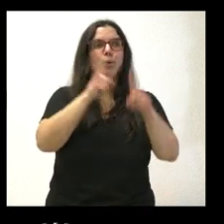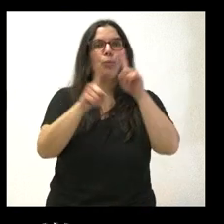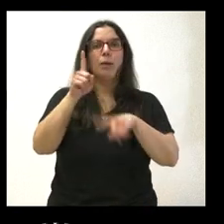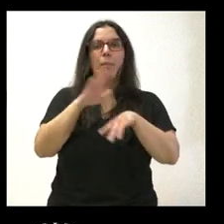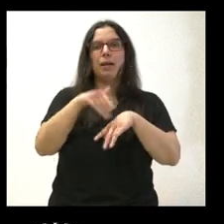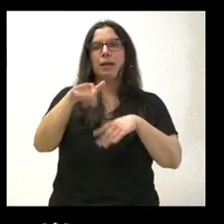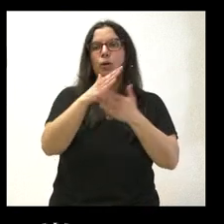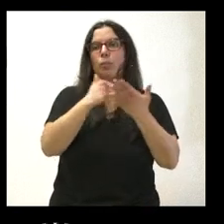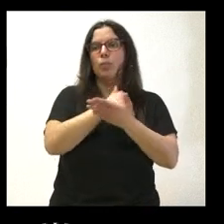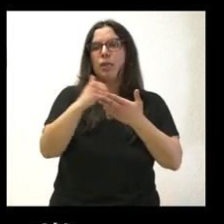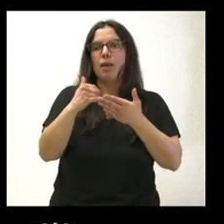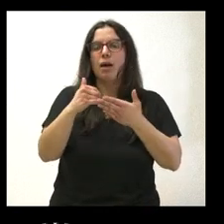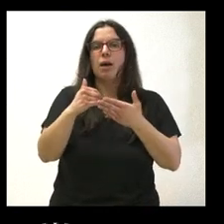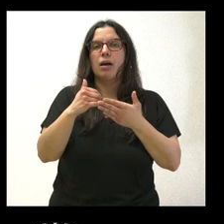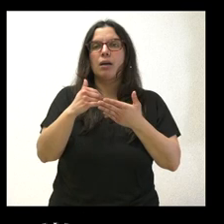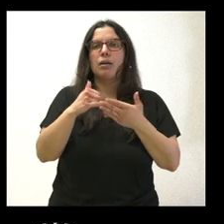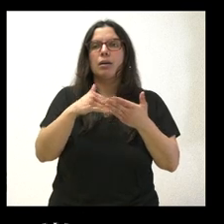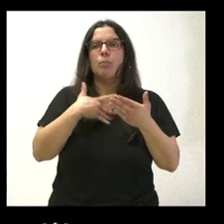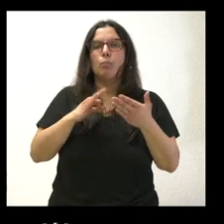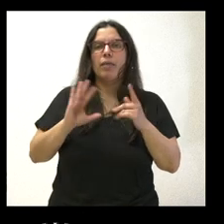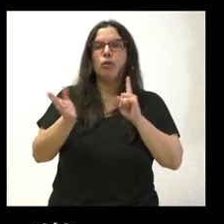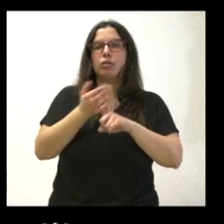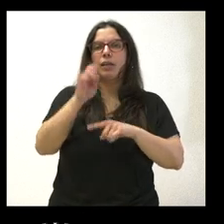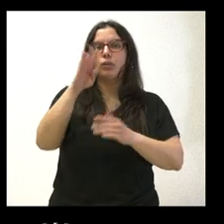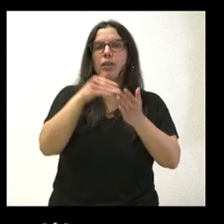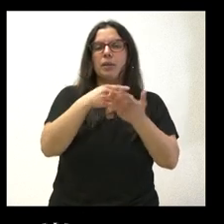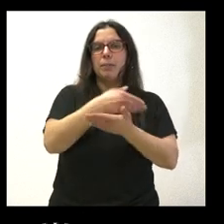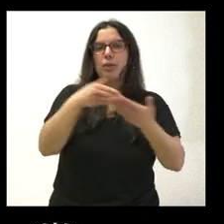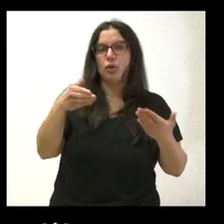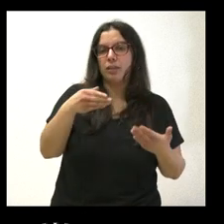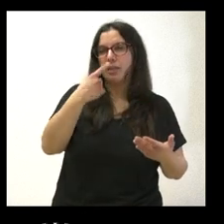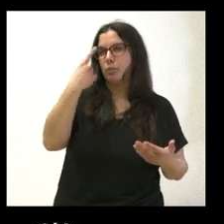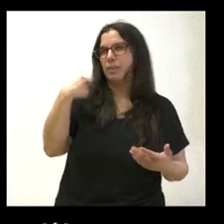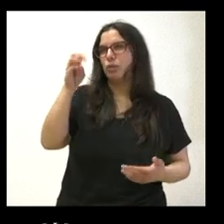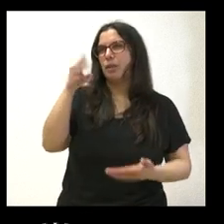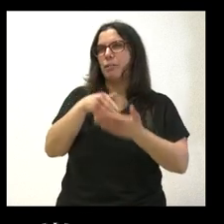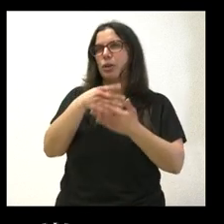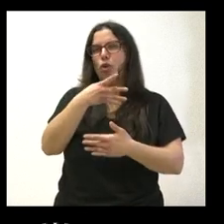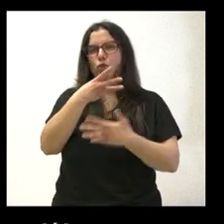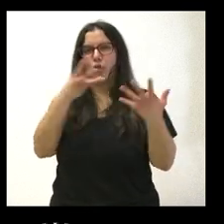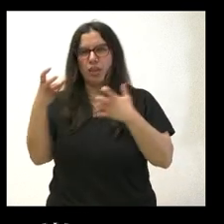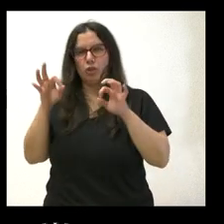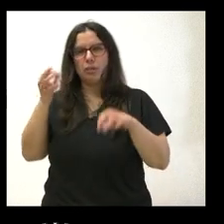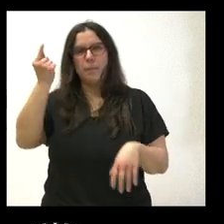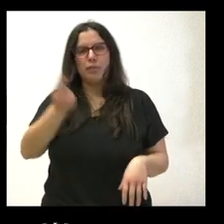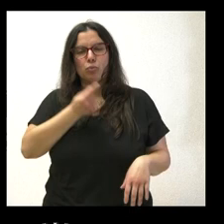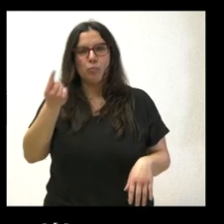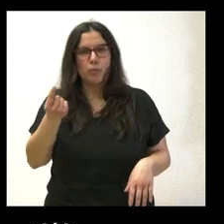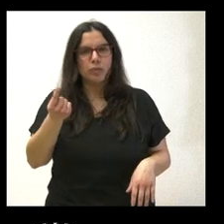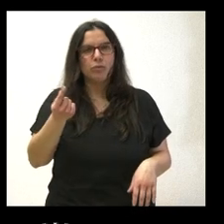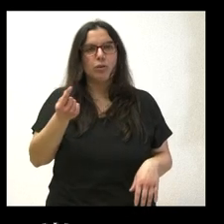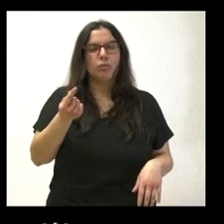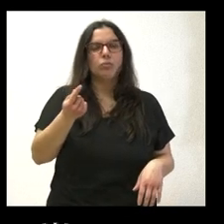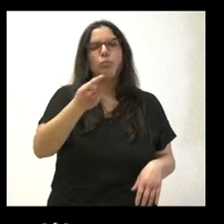comunidad puede llegar a los 14000 millones el año pasado fueron 13800 Quiero recordar no de presupuesto no sé que nos Qué nos puede